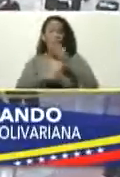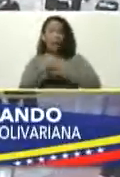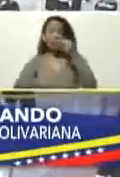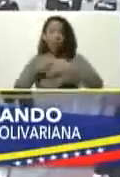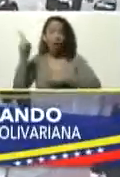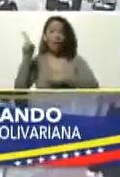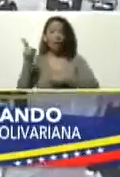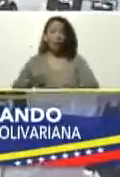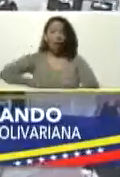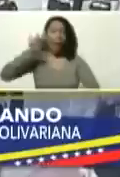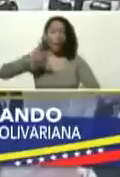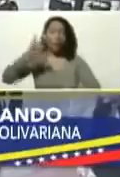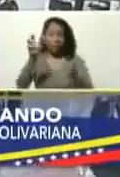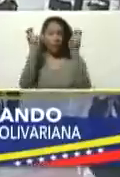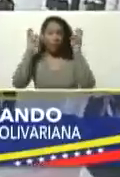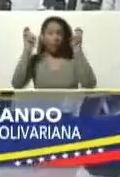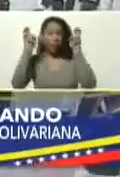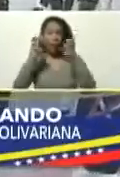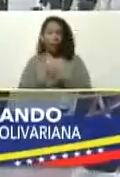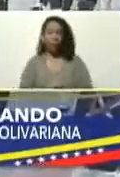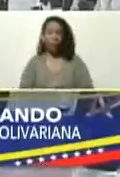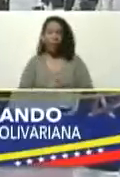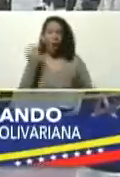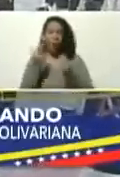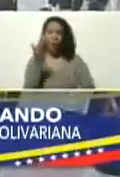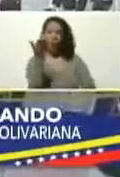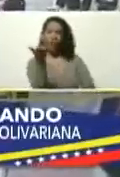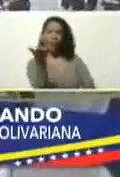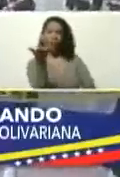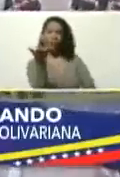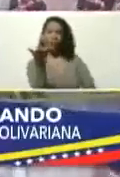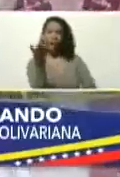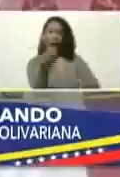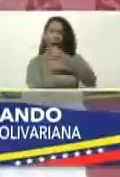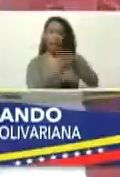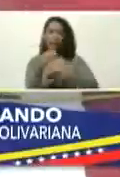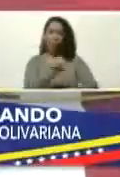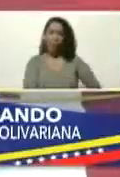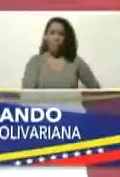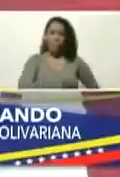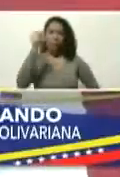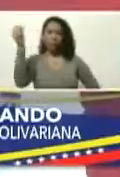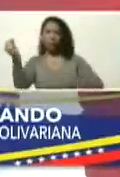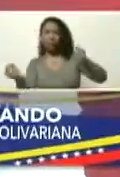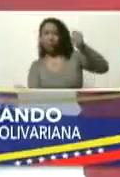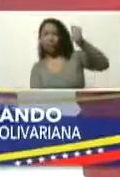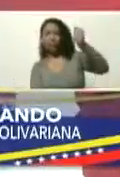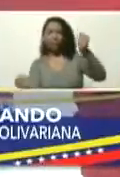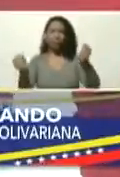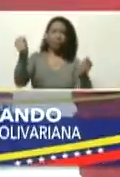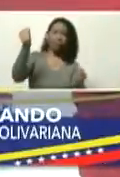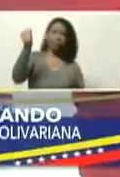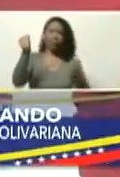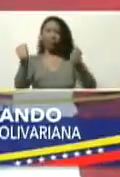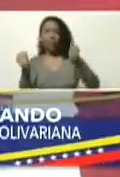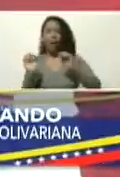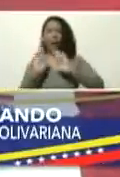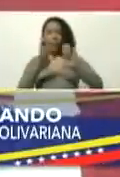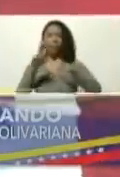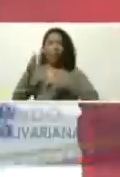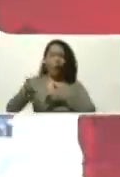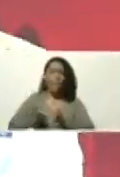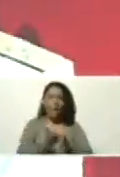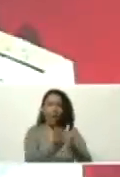nexo. Con usted, empuñando el timón de este navío, hemos resistido las más